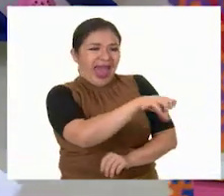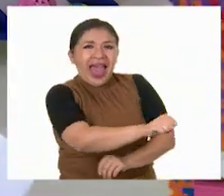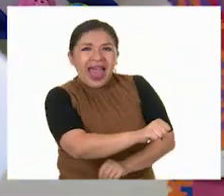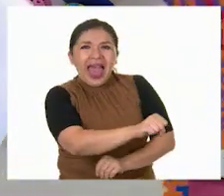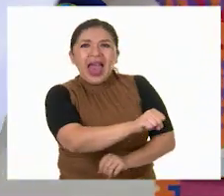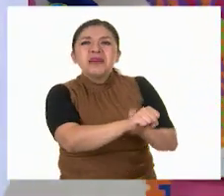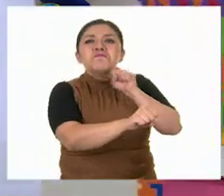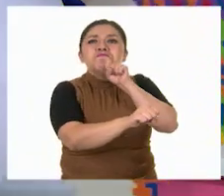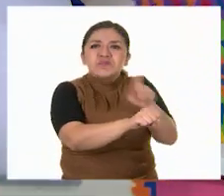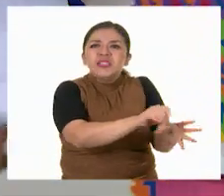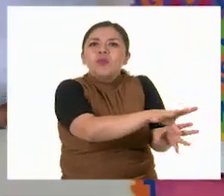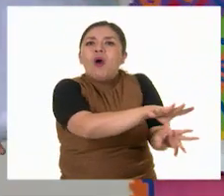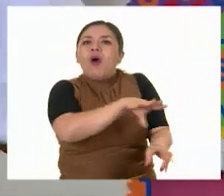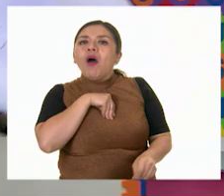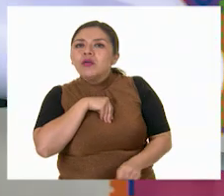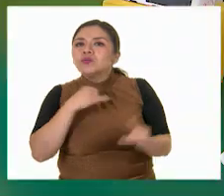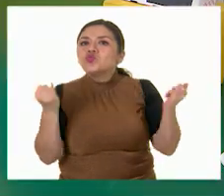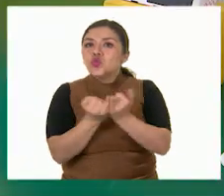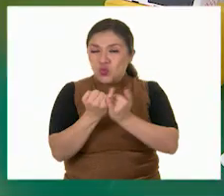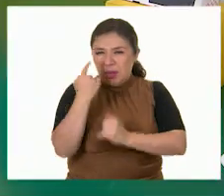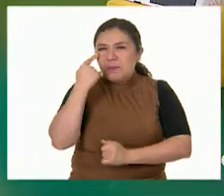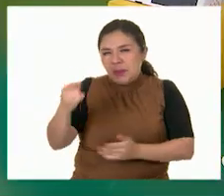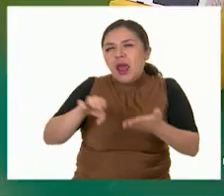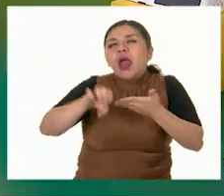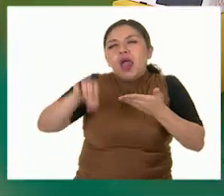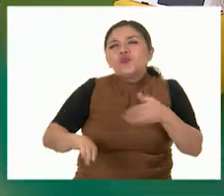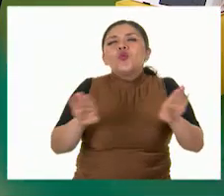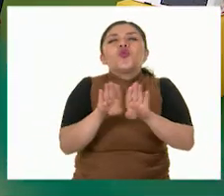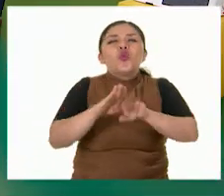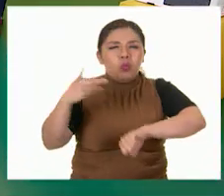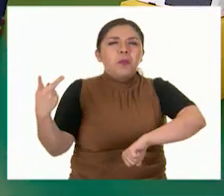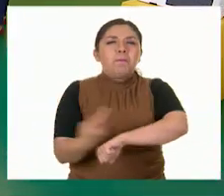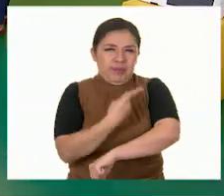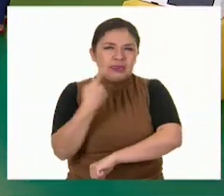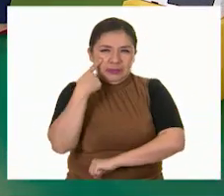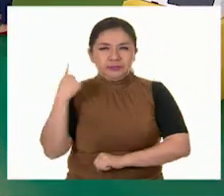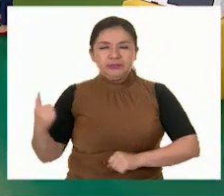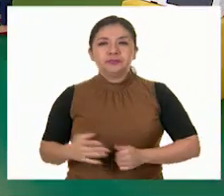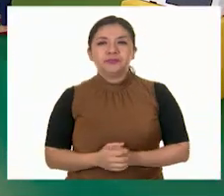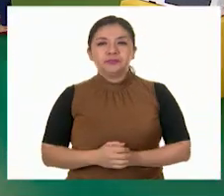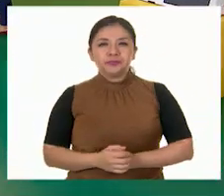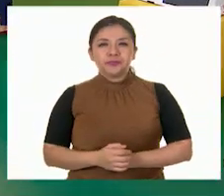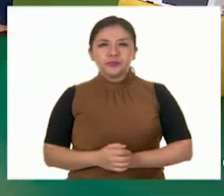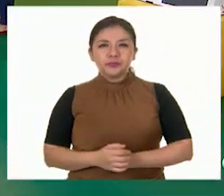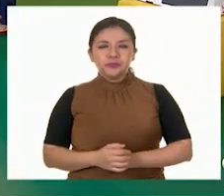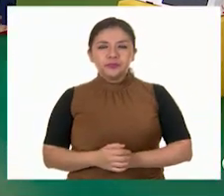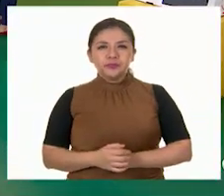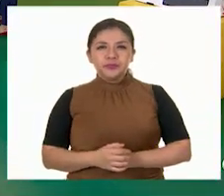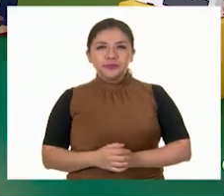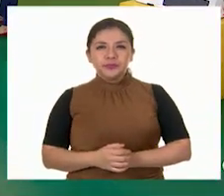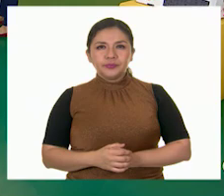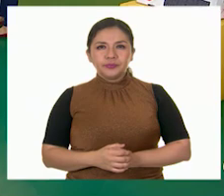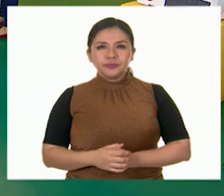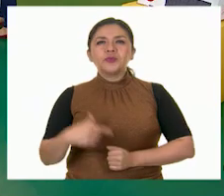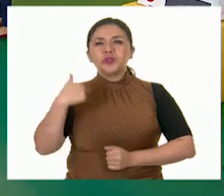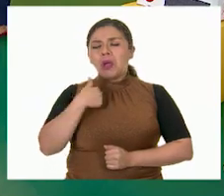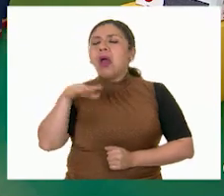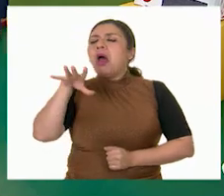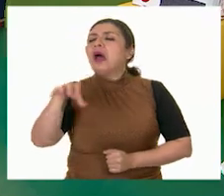esa pintura. También, a ver, vamos a ver qué pasa. Si yo agarro este objeto y me lleno la mano de pintura, a ver. Claro. Si lo